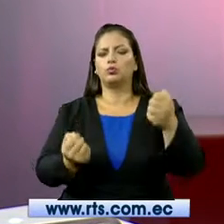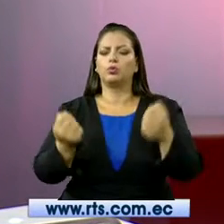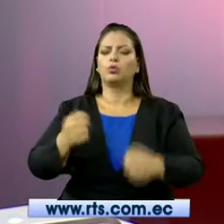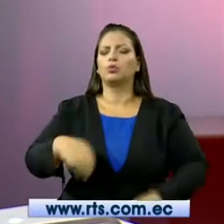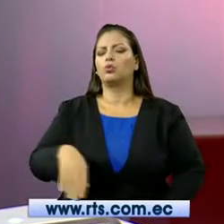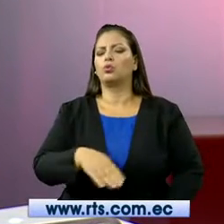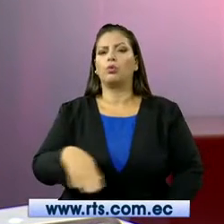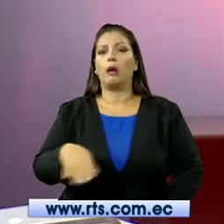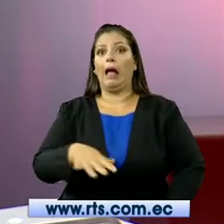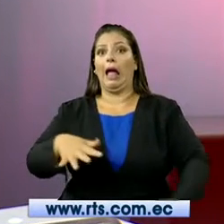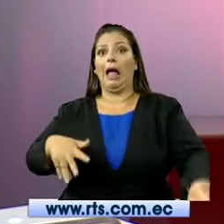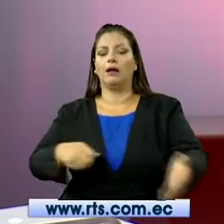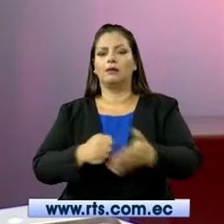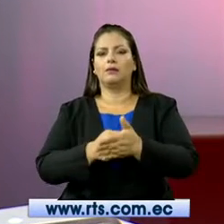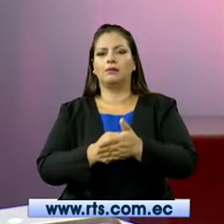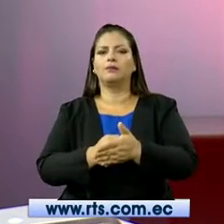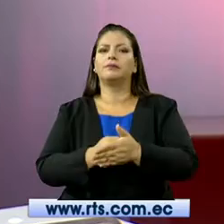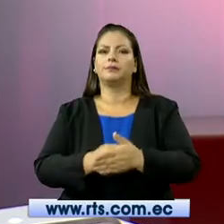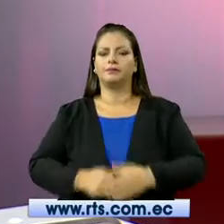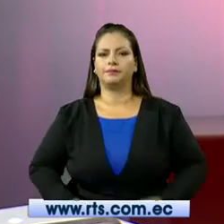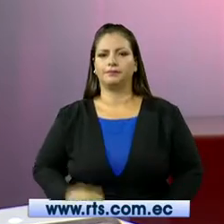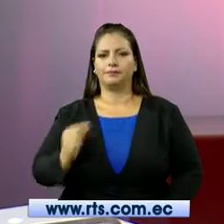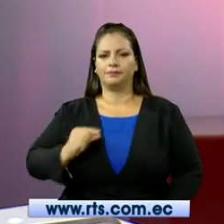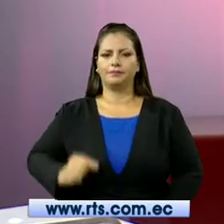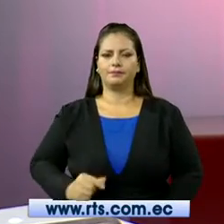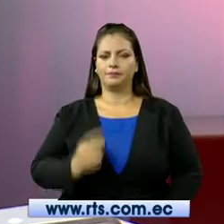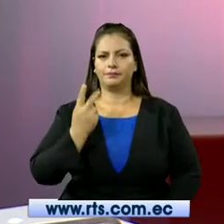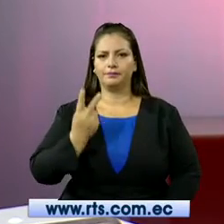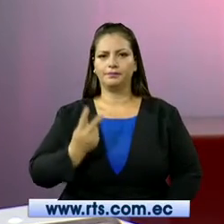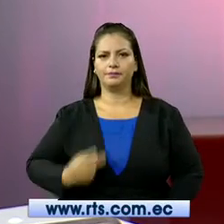que ocurrió en el norte de la urbe. Tenemos los detalles.